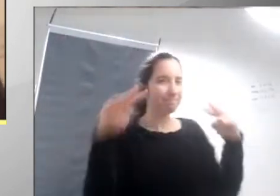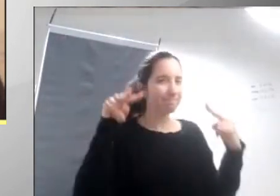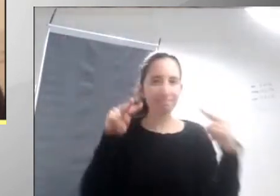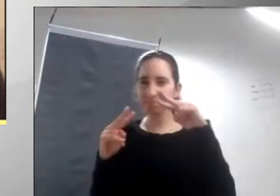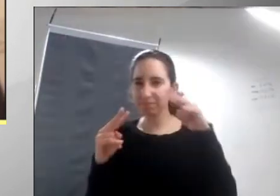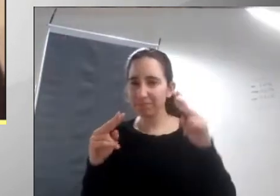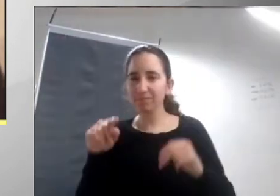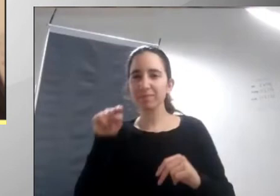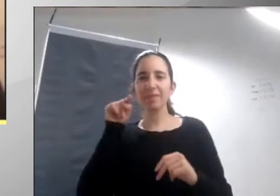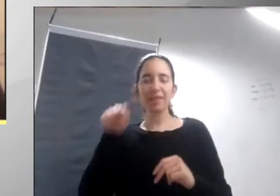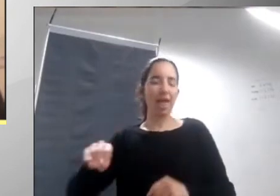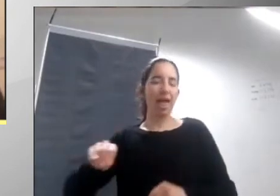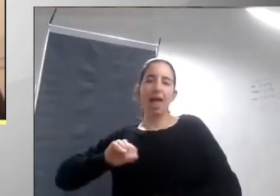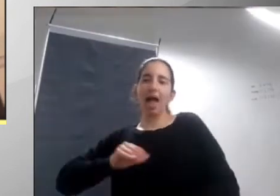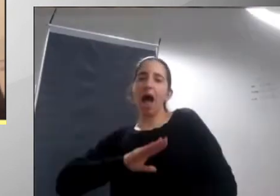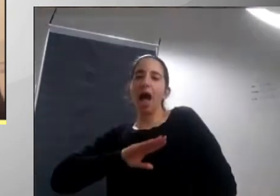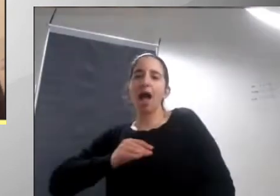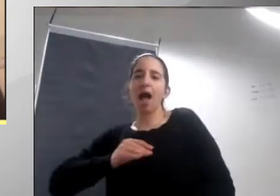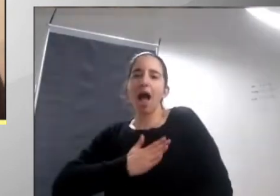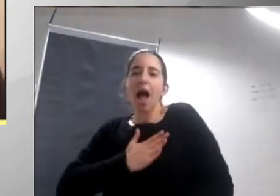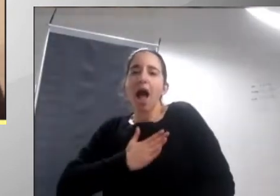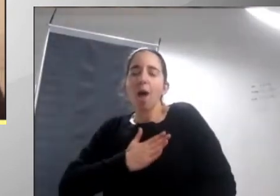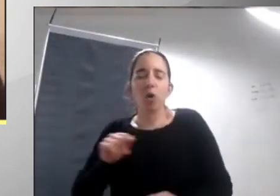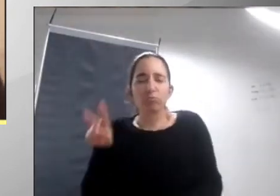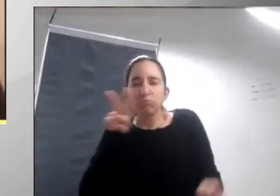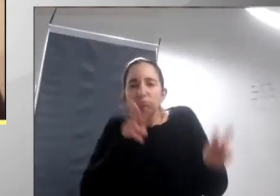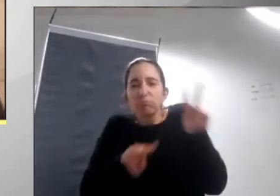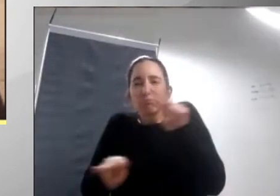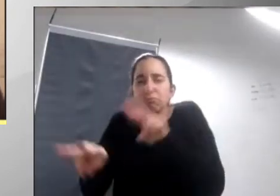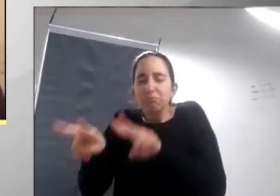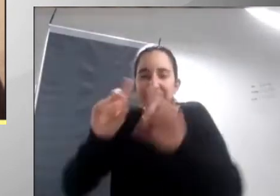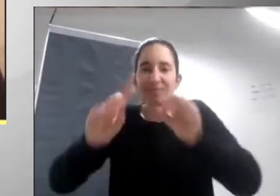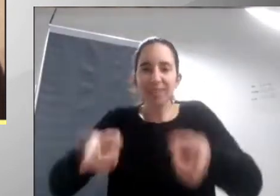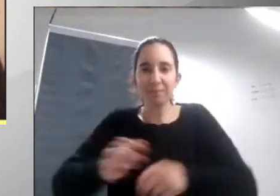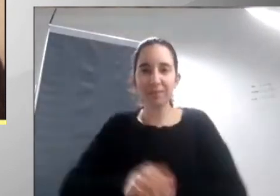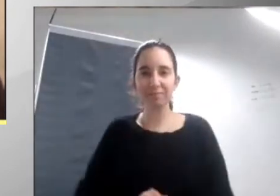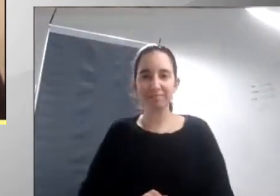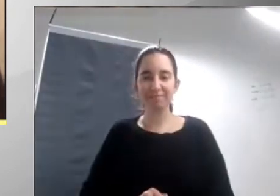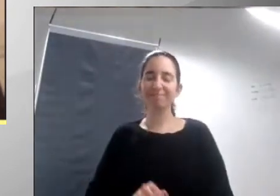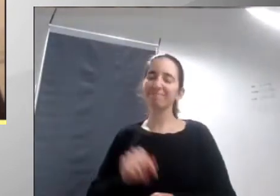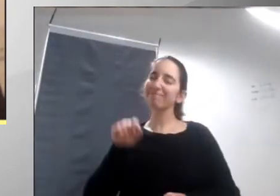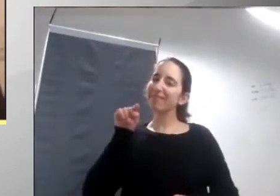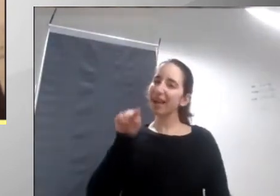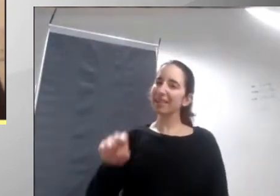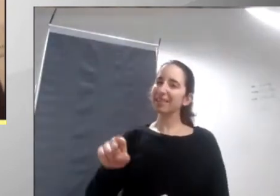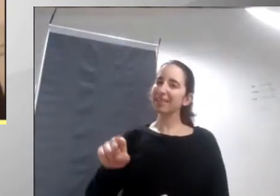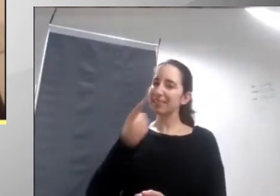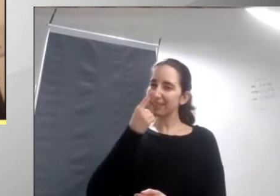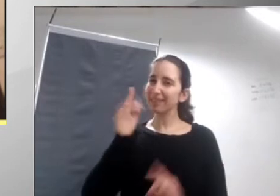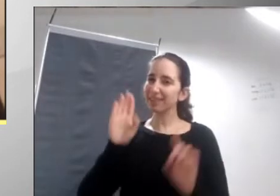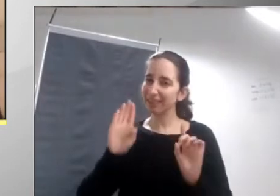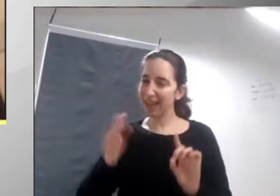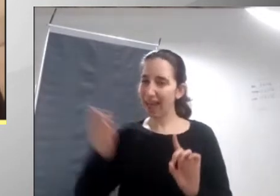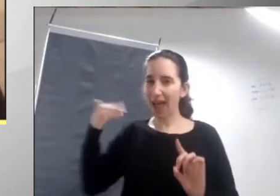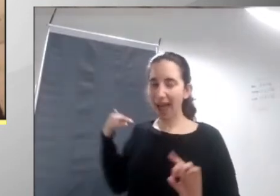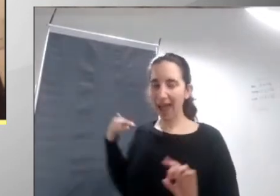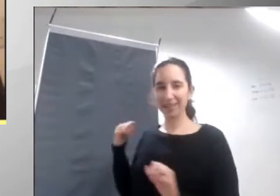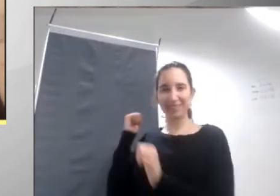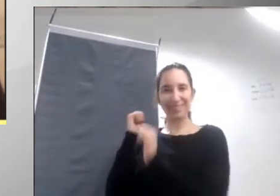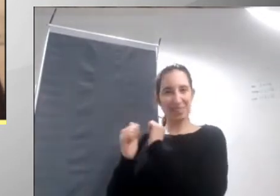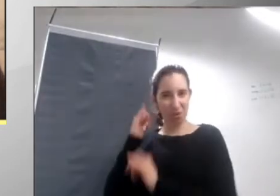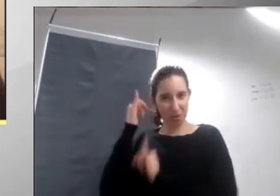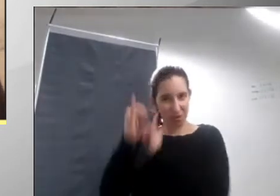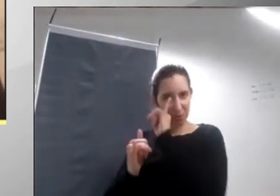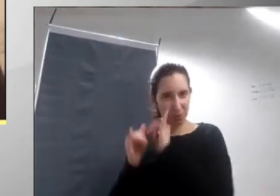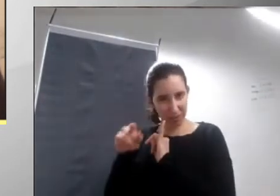el otro, en la búsqueda del amor. Y acá tiene que ver con la definición que surge de la anécdota